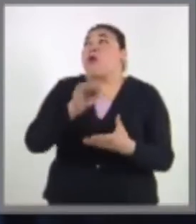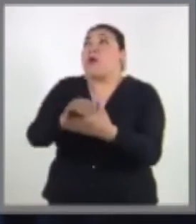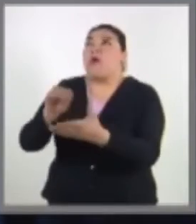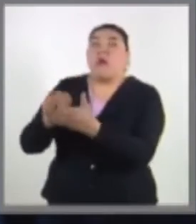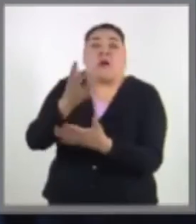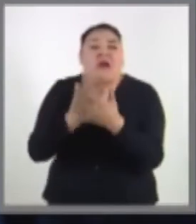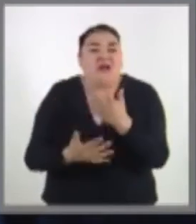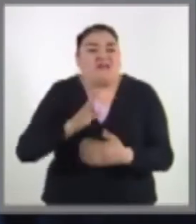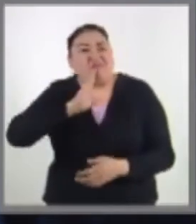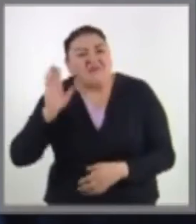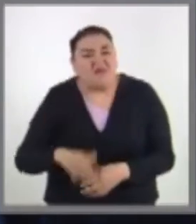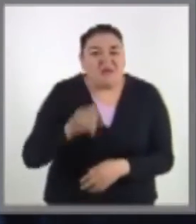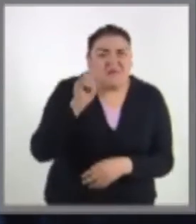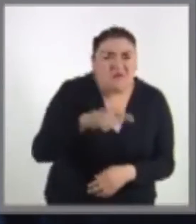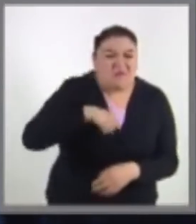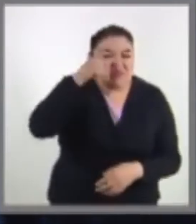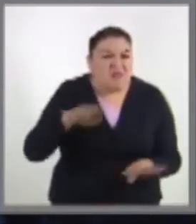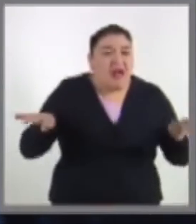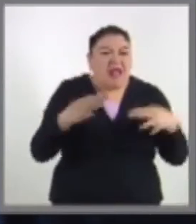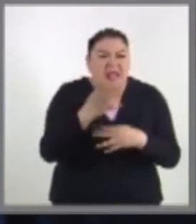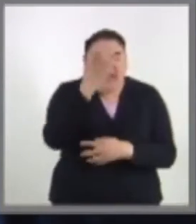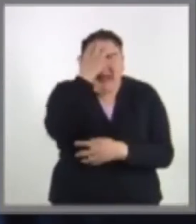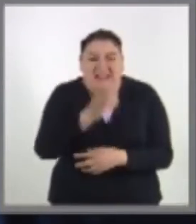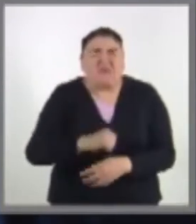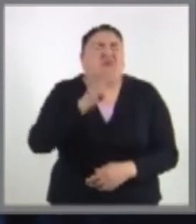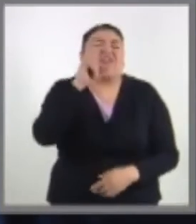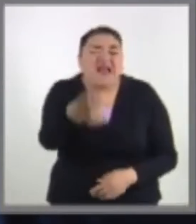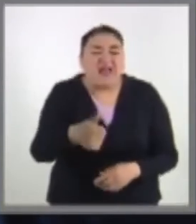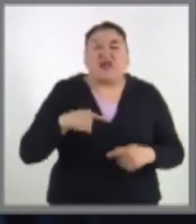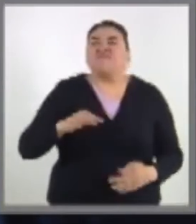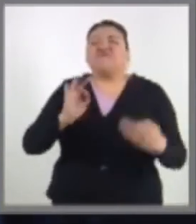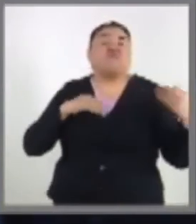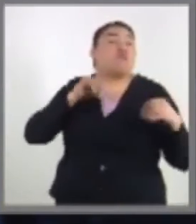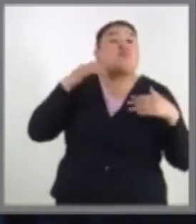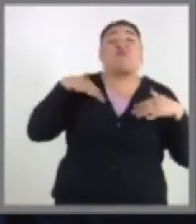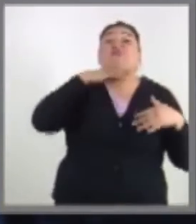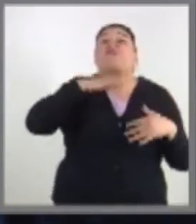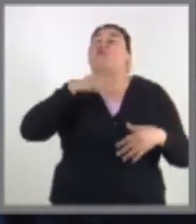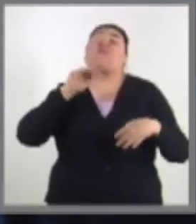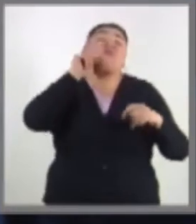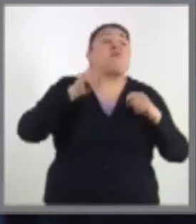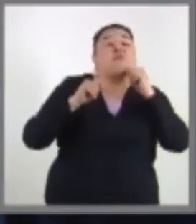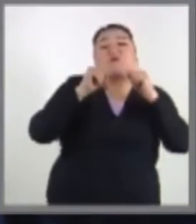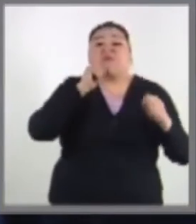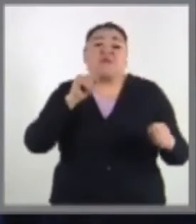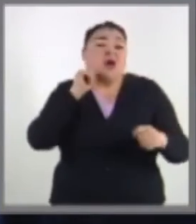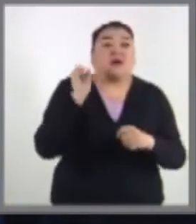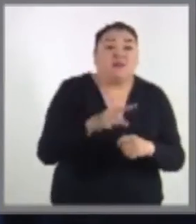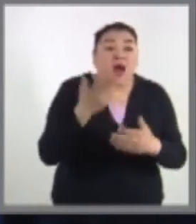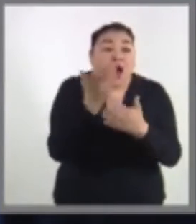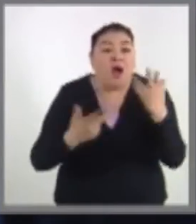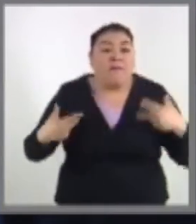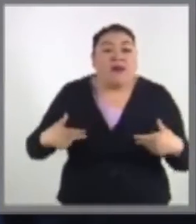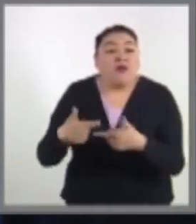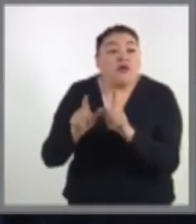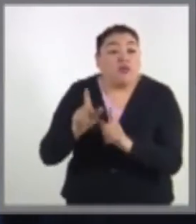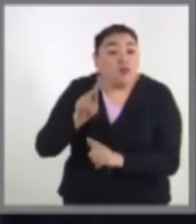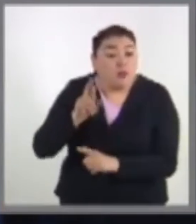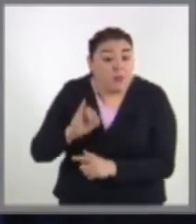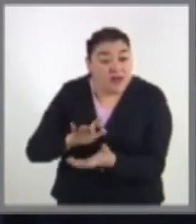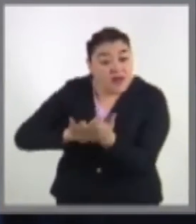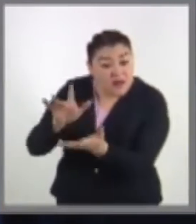son verdaderamente descarados y cínicos al participar en este tema. Y la gente que está hoy siendo apoyada por el PRI, que